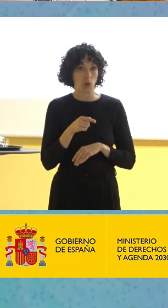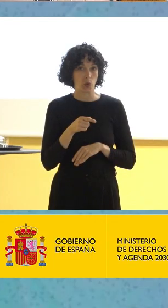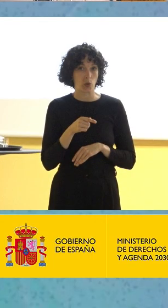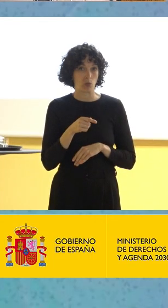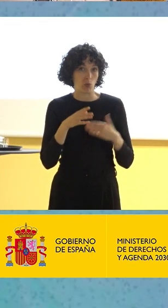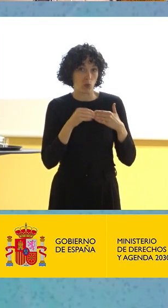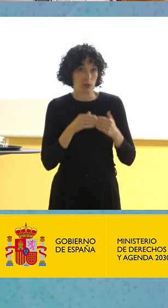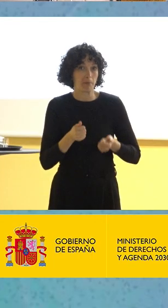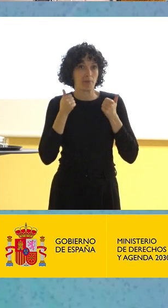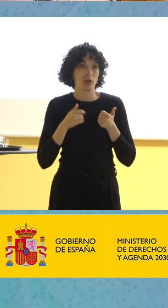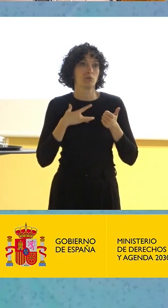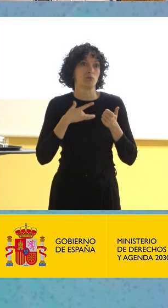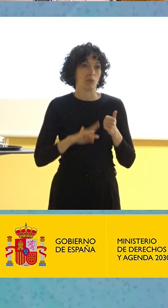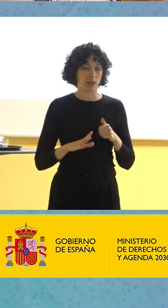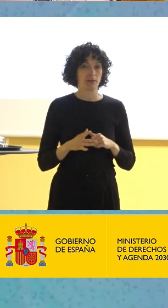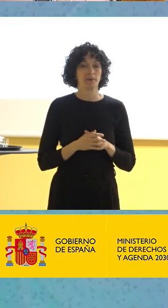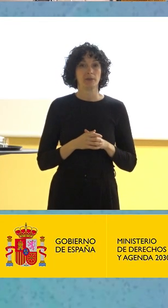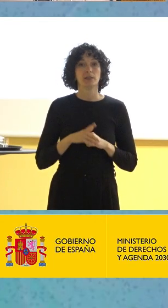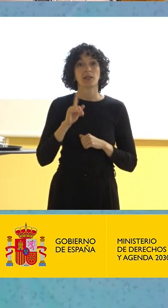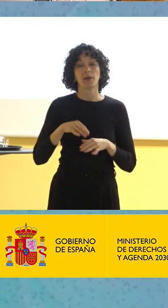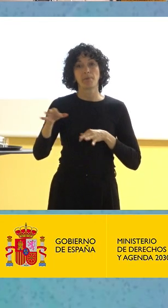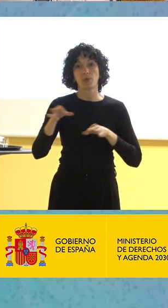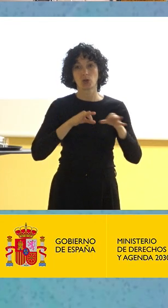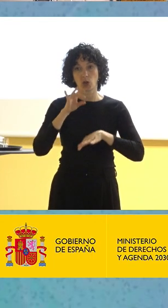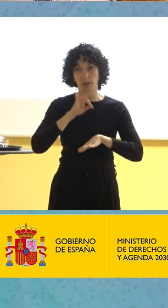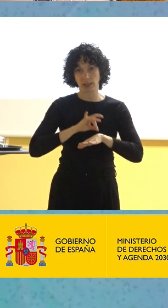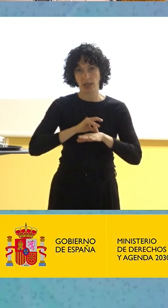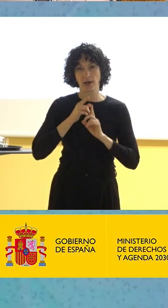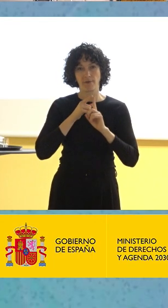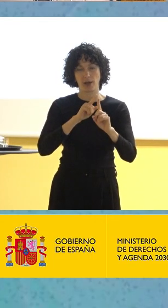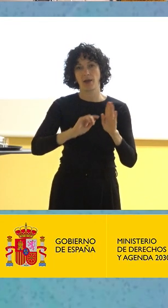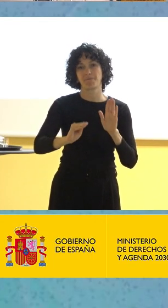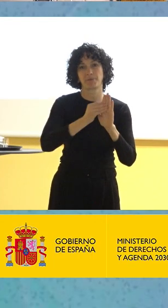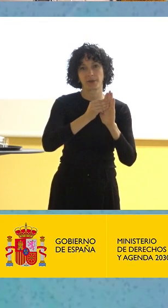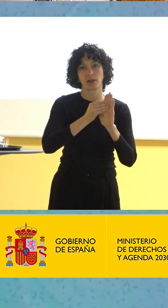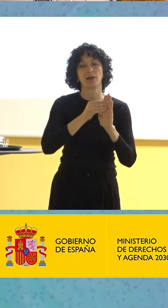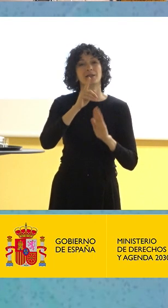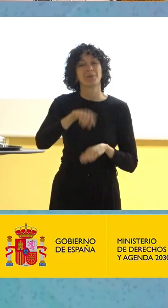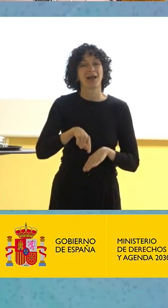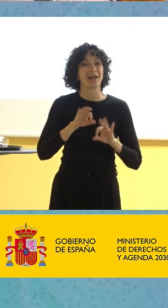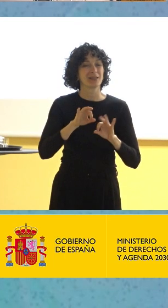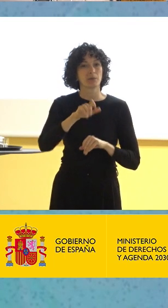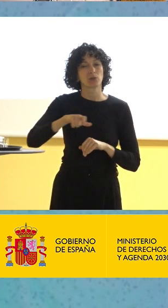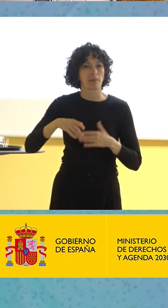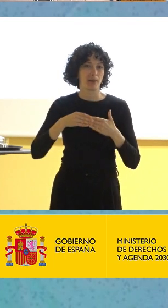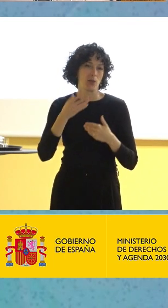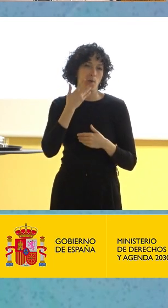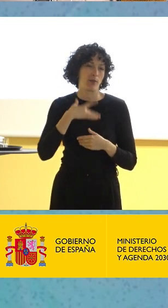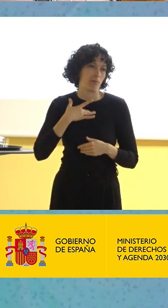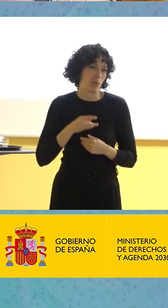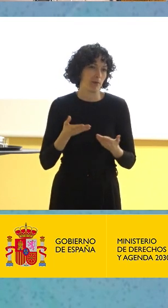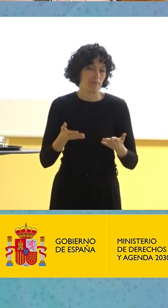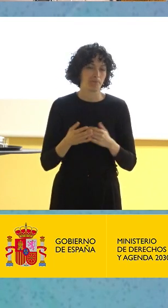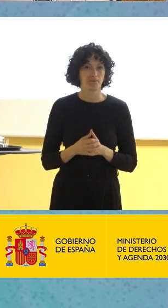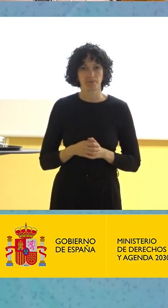digamos, lo utilicen, ¿no? Y incluirlo en protocolos clínicos de referencia, ¿no? Pues precisamente para que también los pacientes lo conozcan.